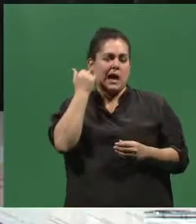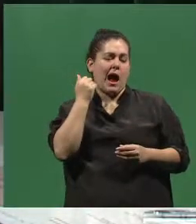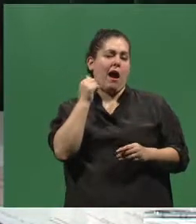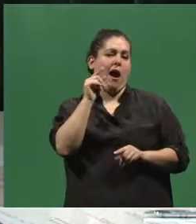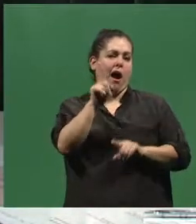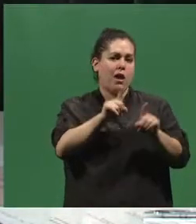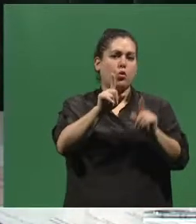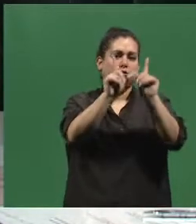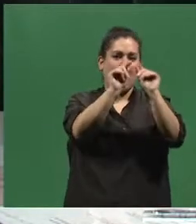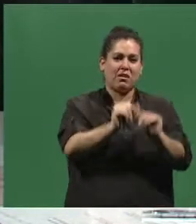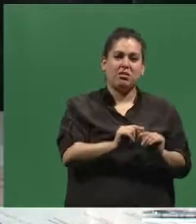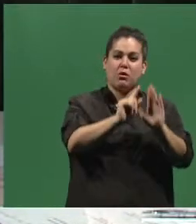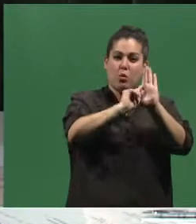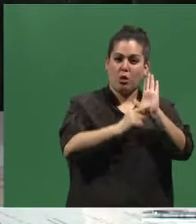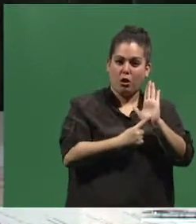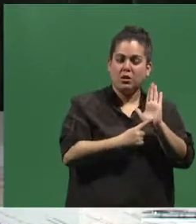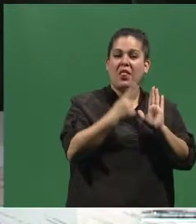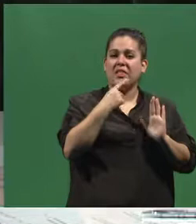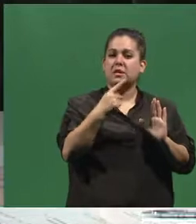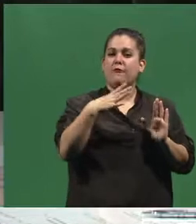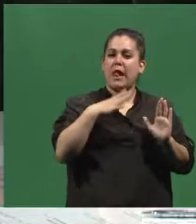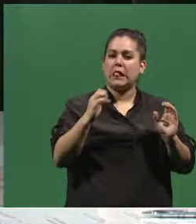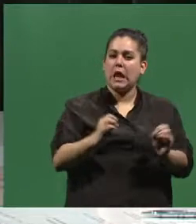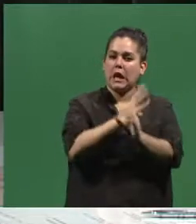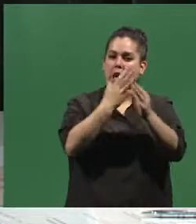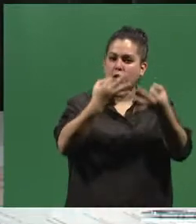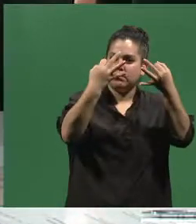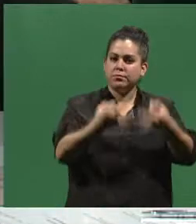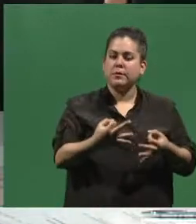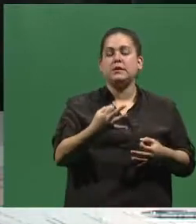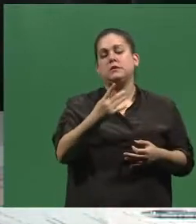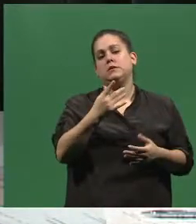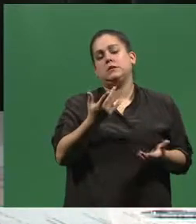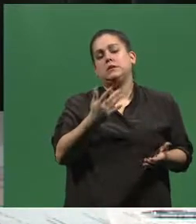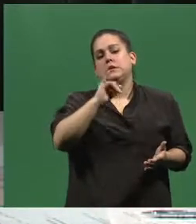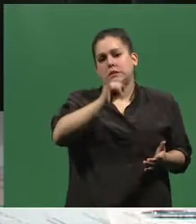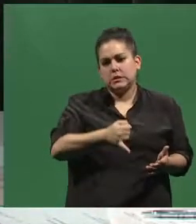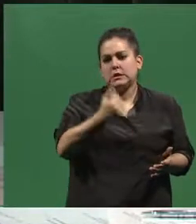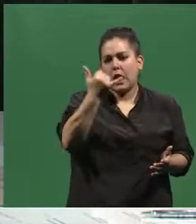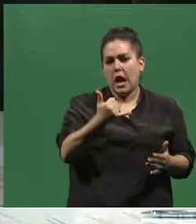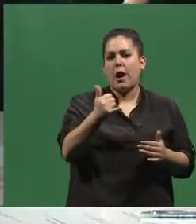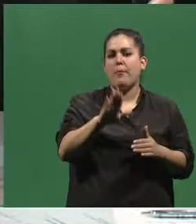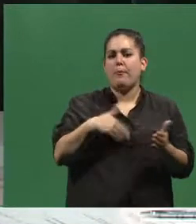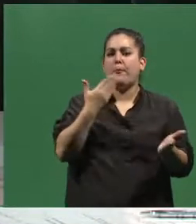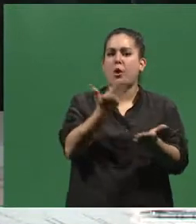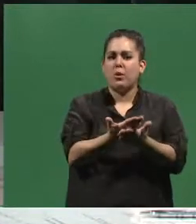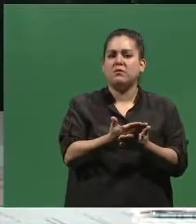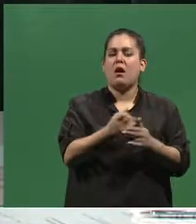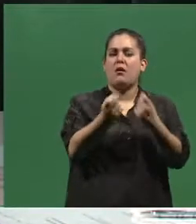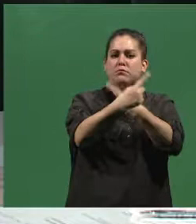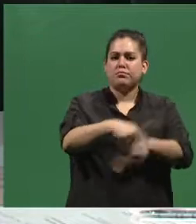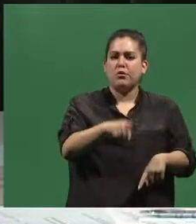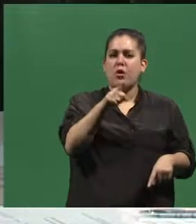planteados en algunos artículos, digamos, que no está claramente definido. Por ejemplo, sí está, digamos, la propuesta de aumentar la